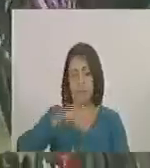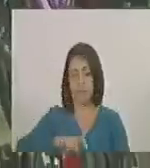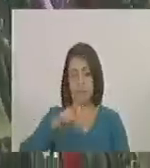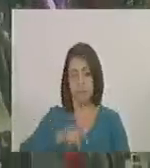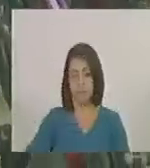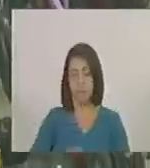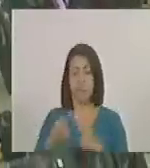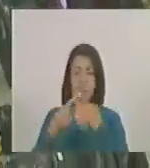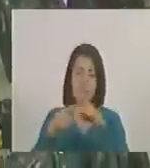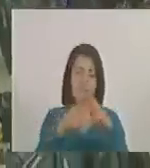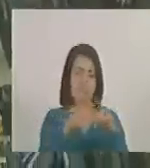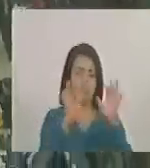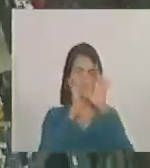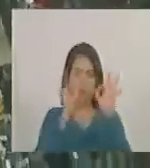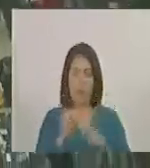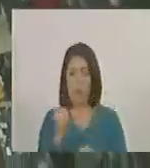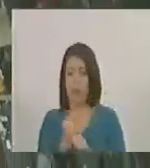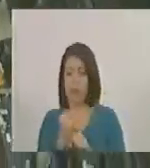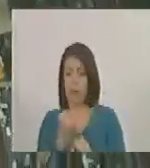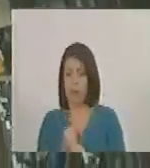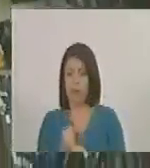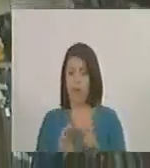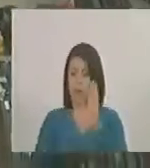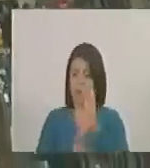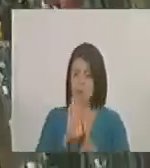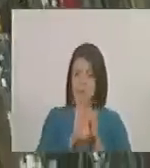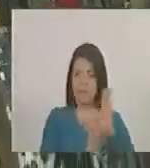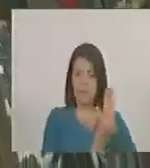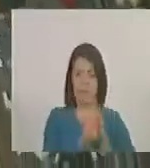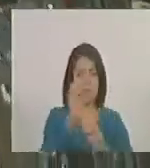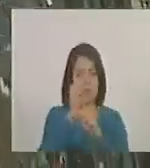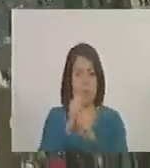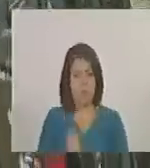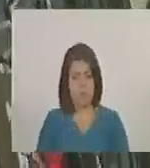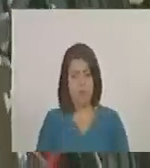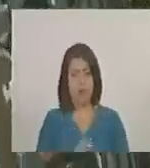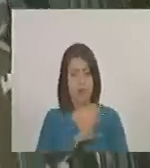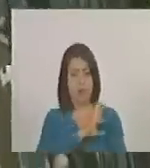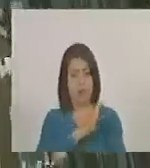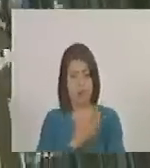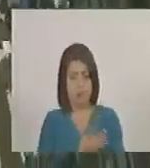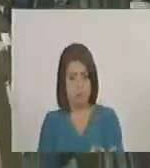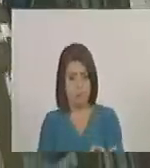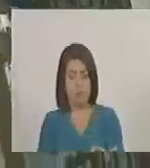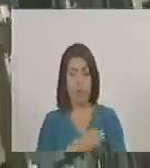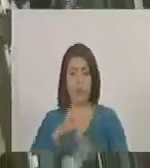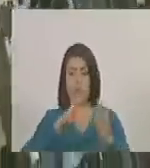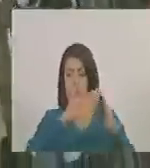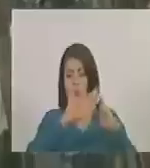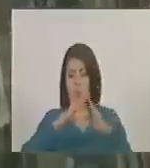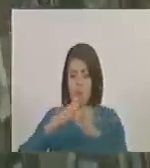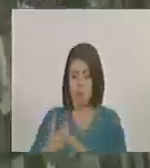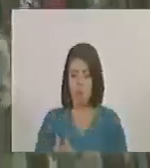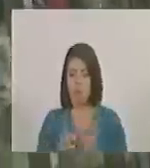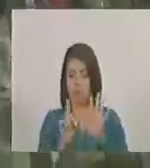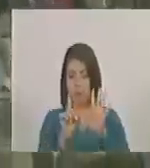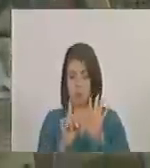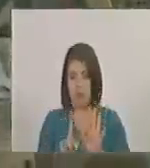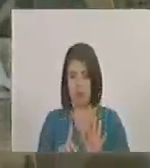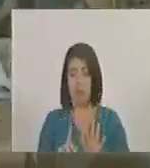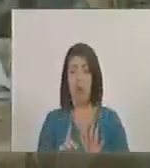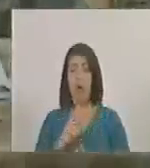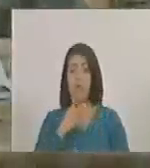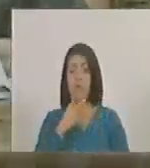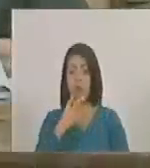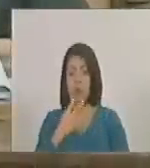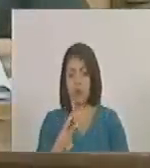necesidades en distintas áreas de trabajo y desarrollar las aspiraciones y potencialidades de su comunidad. 6. Vocero